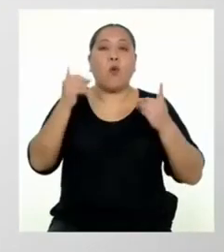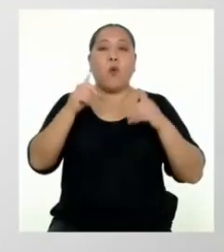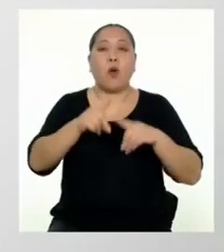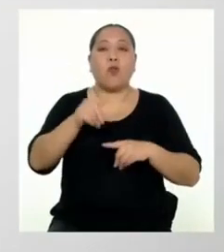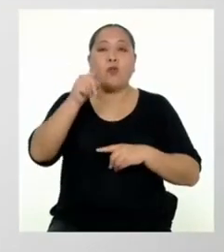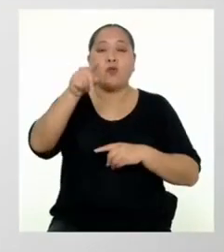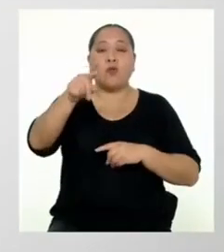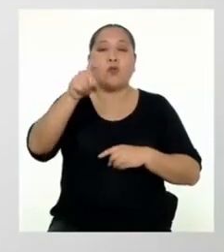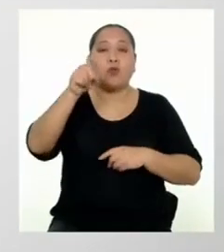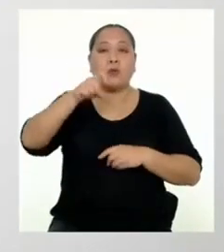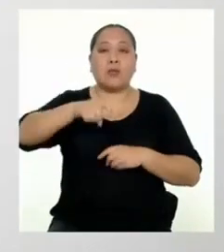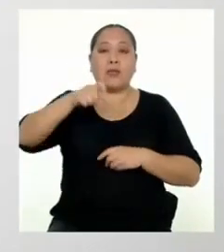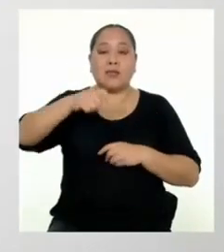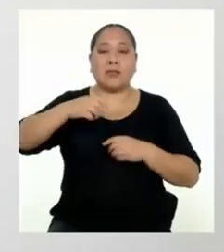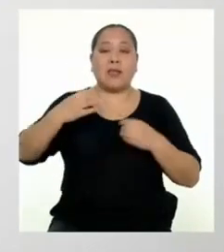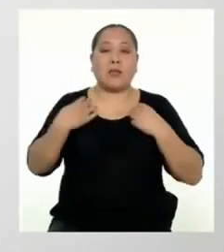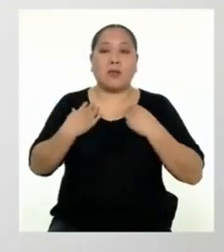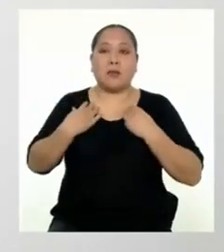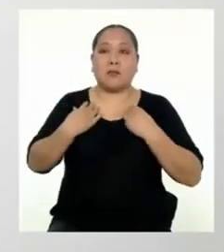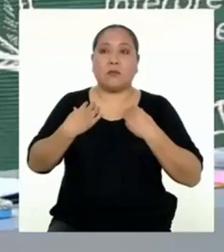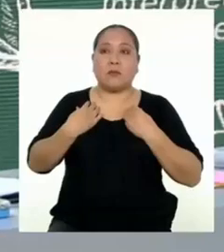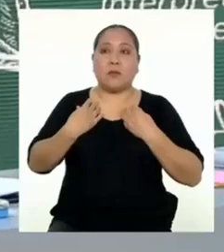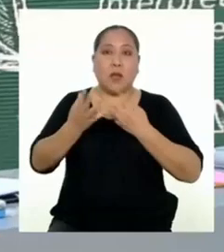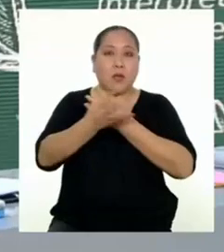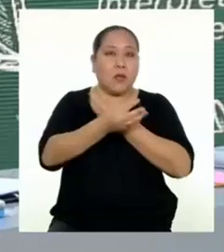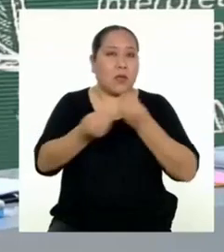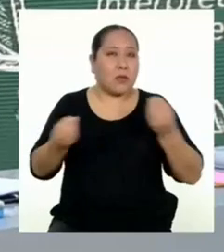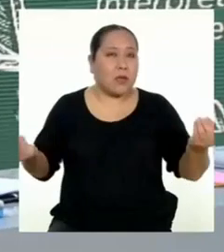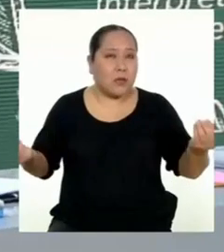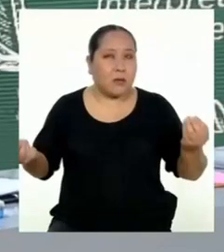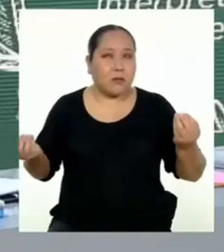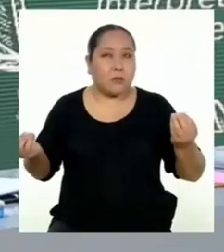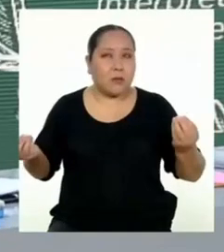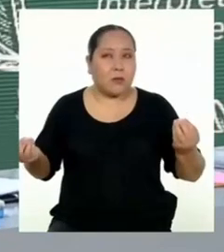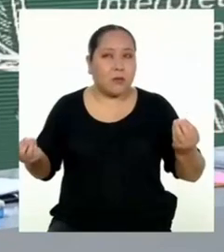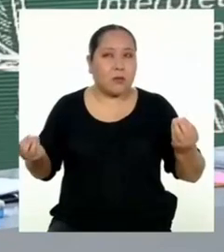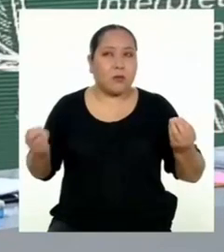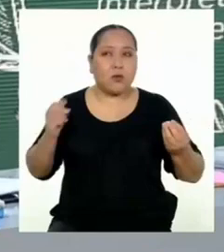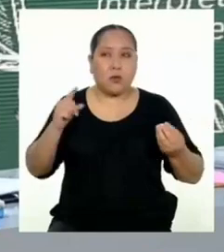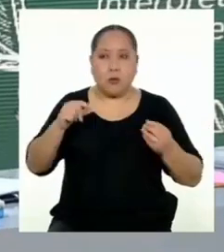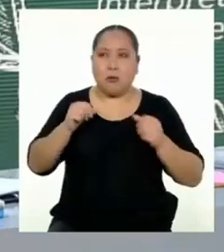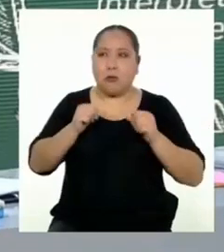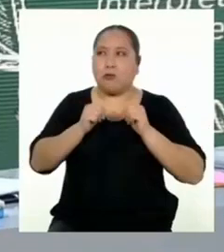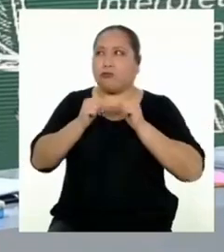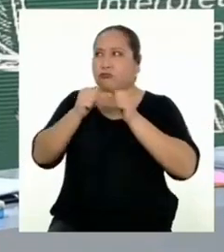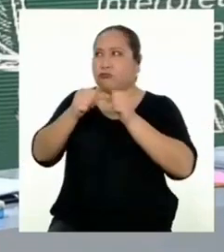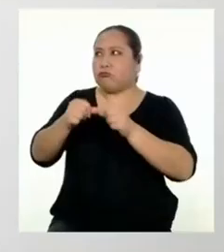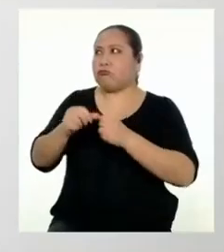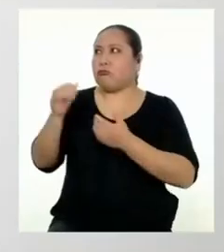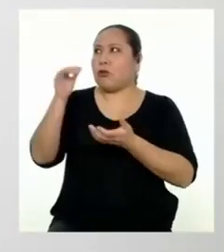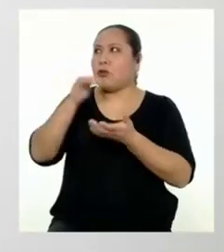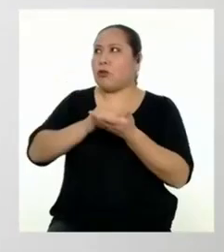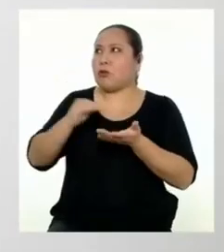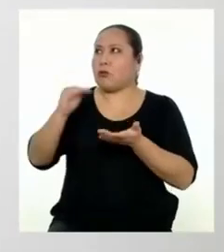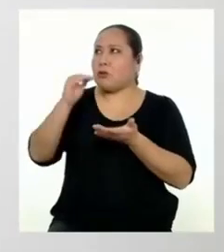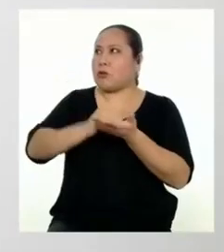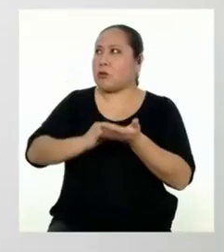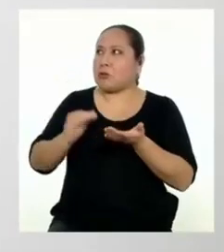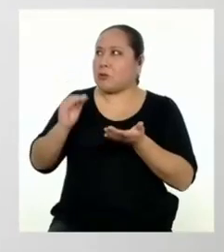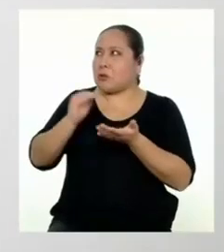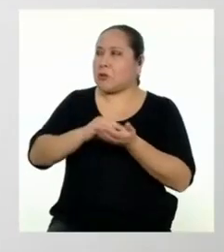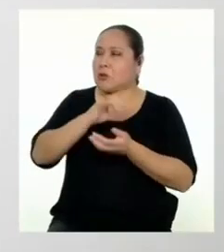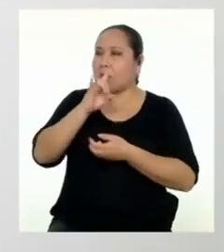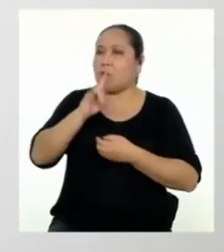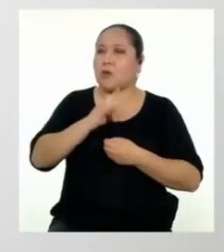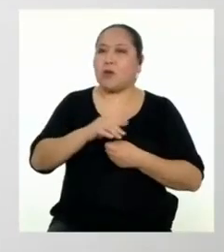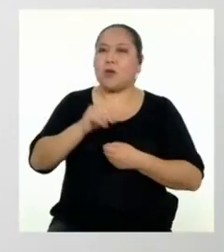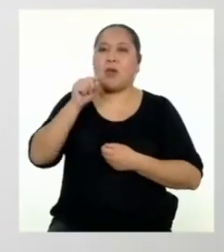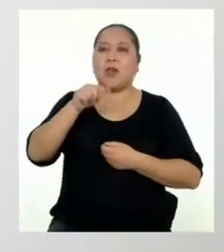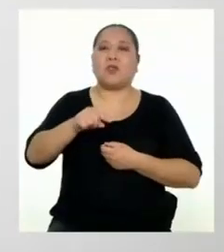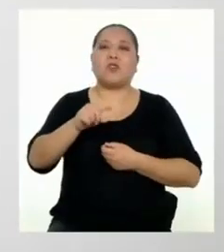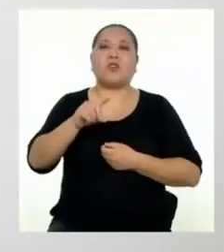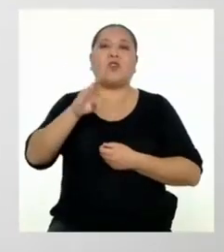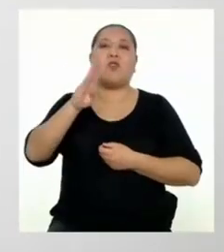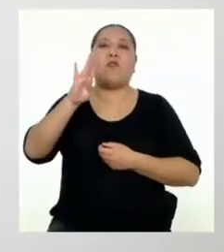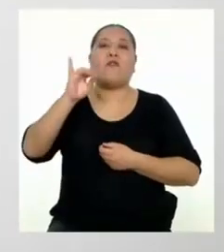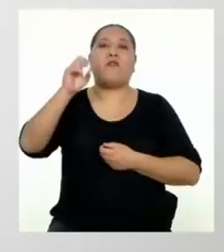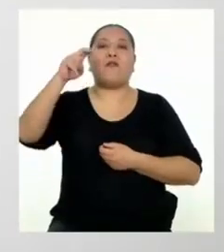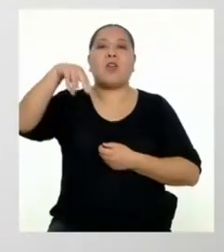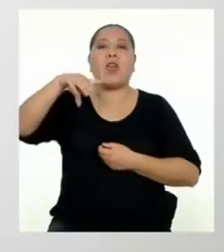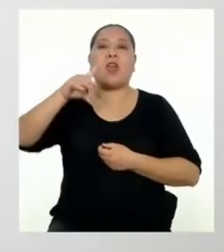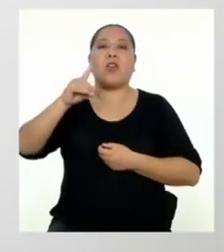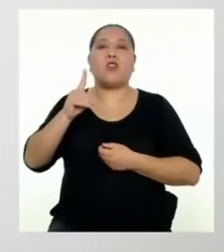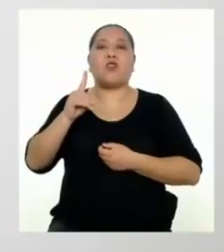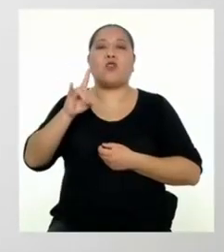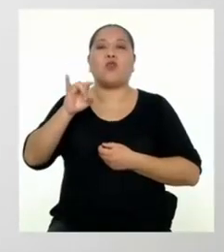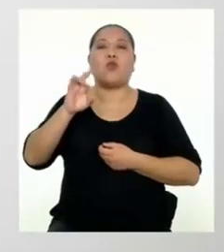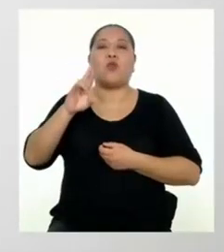cubrir esa necesidad, ¿el bien desaparece? No, la puedo volver a usar varias veces. Entonces, es un bien duradero.